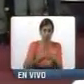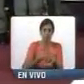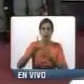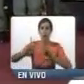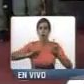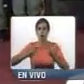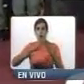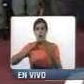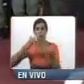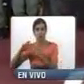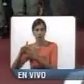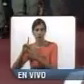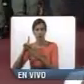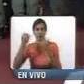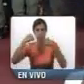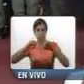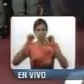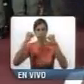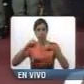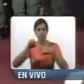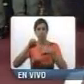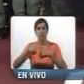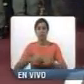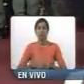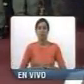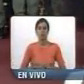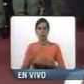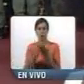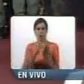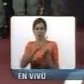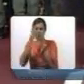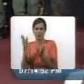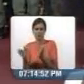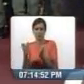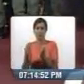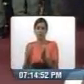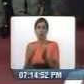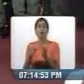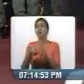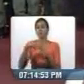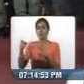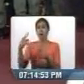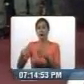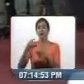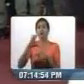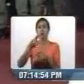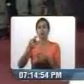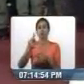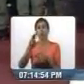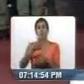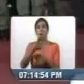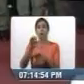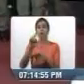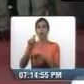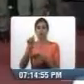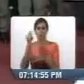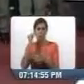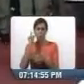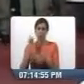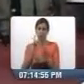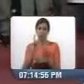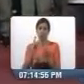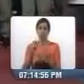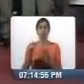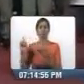comunidad terapéutica del Presbiteriano Rondón, ubicada en la cota 905, y fue agredida por